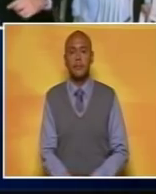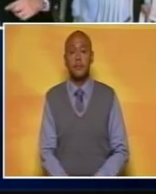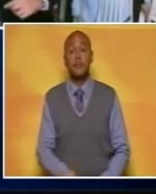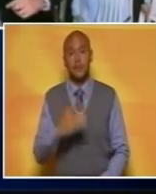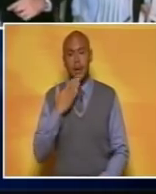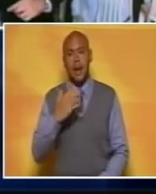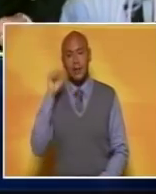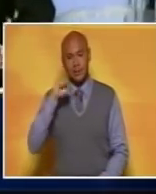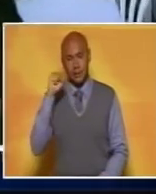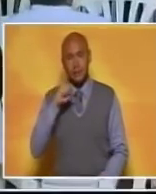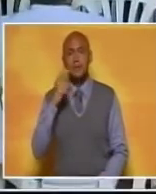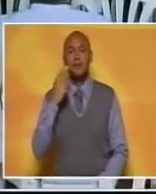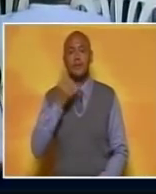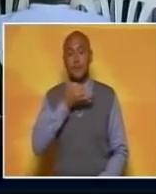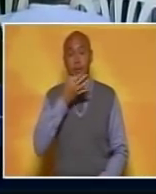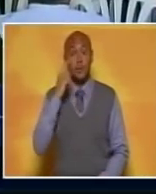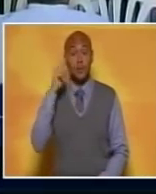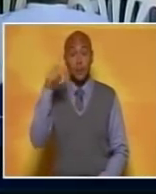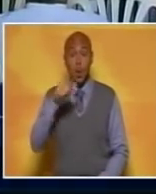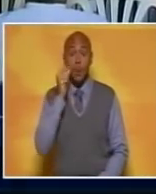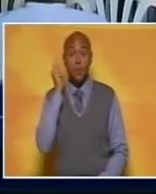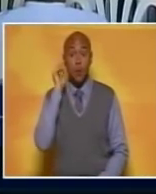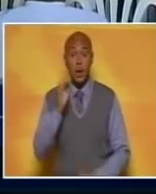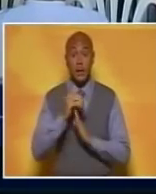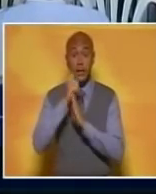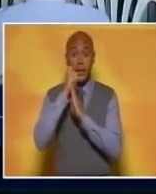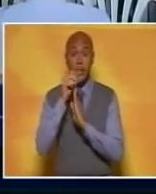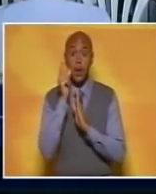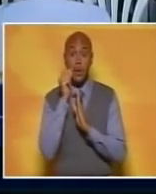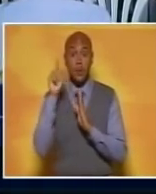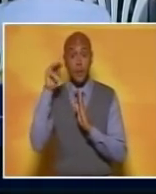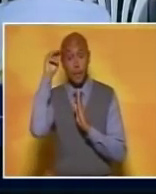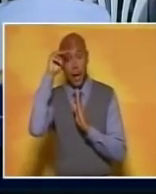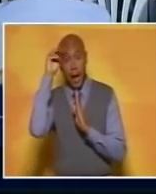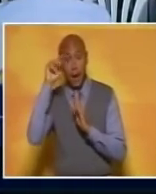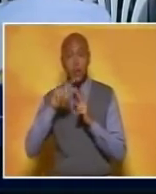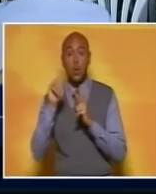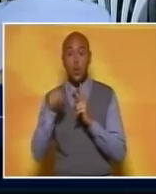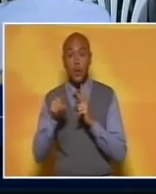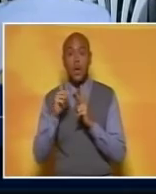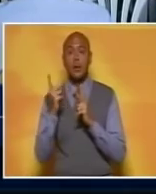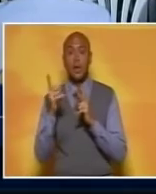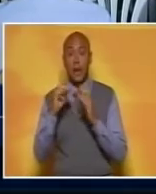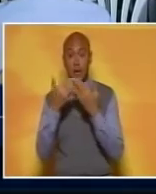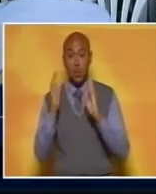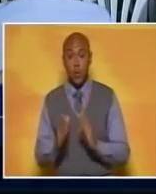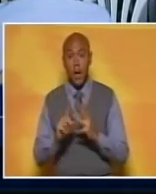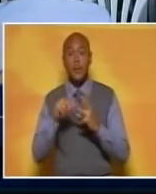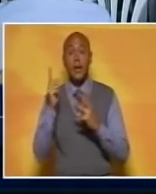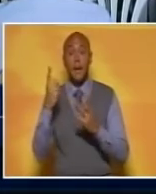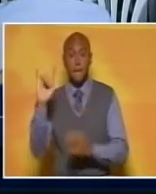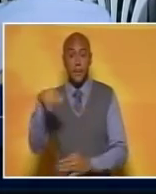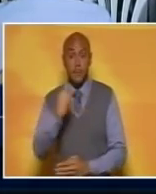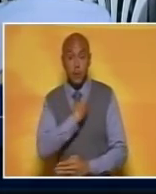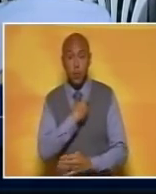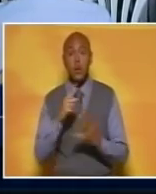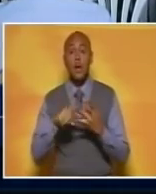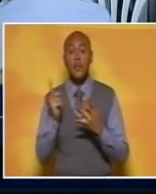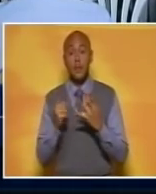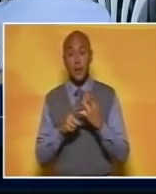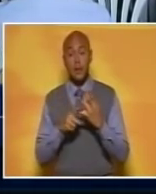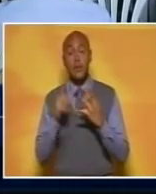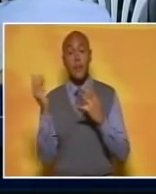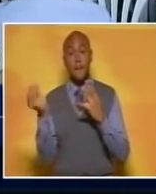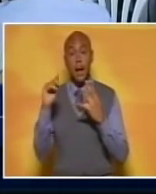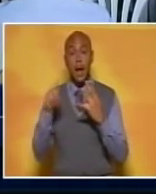Sí, gracias. Buenas tardes. Representantes de diversos sectores como los maestros, los estudiantes pensionados y también